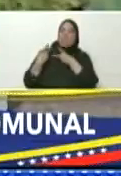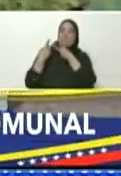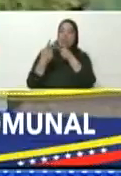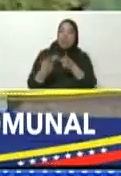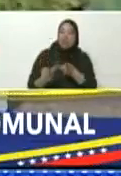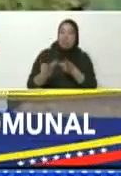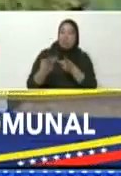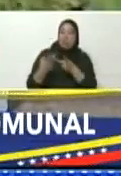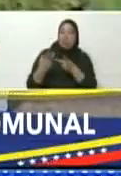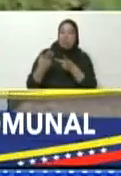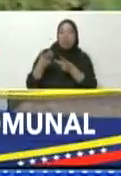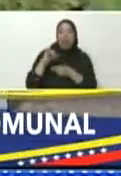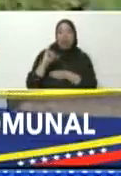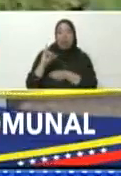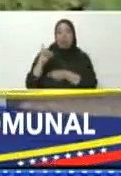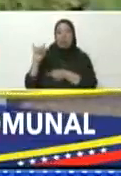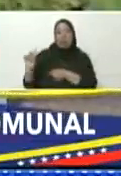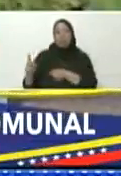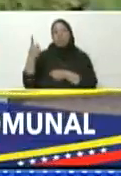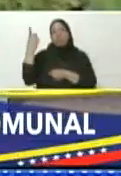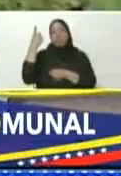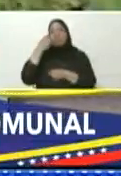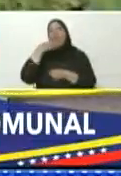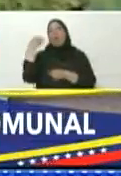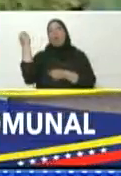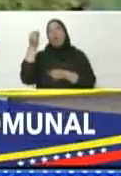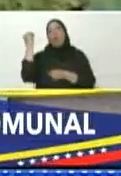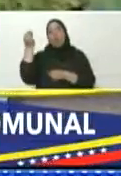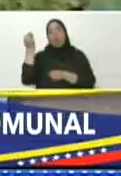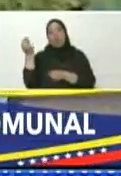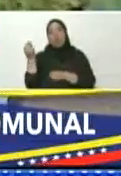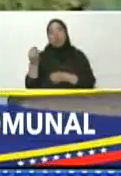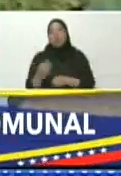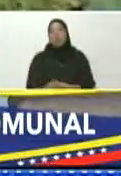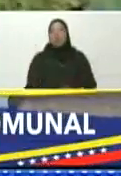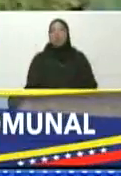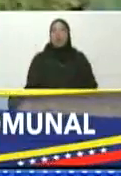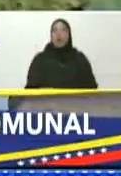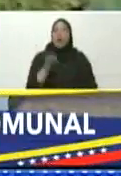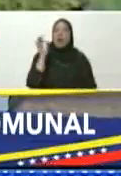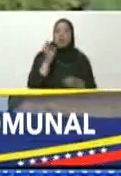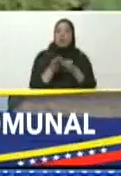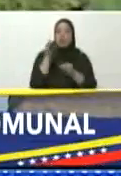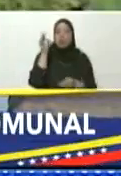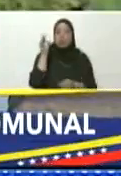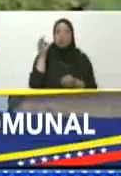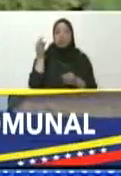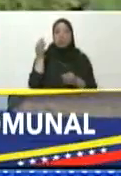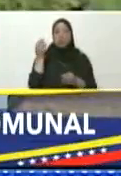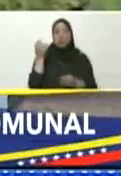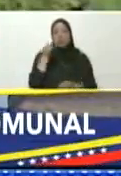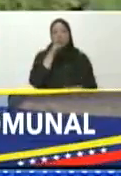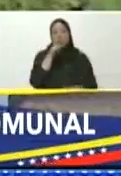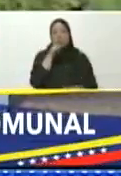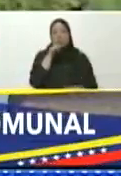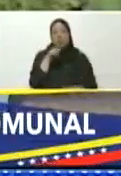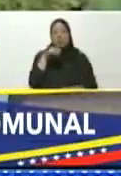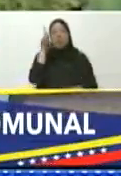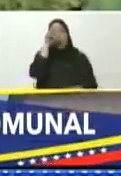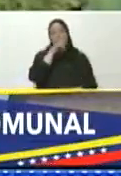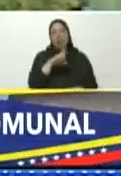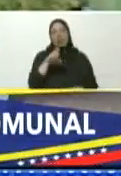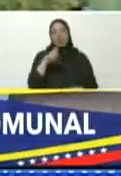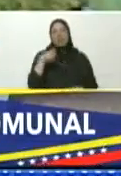está surgiendo la primera cosecha exitosa y virtuosa de estos